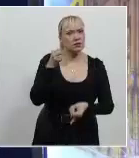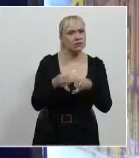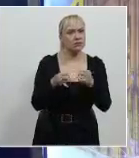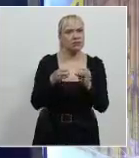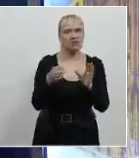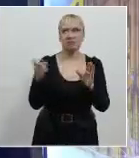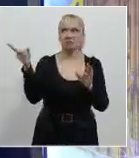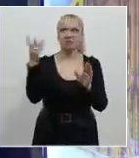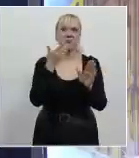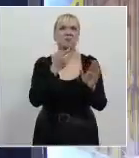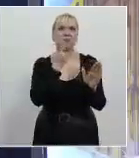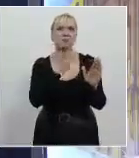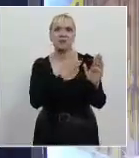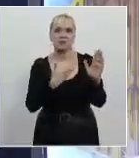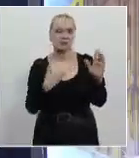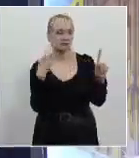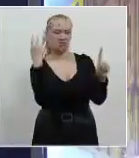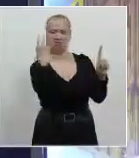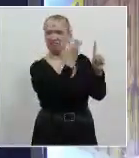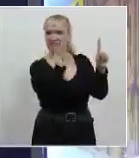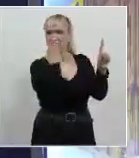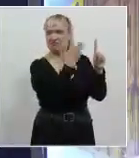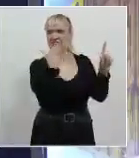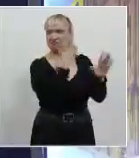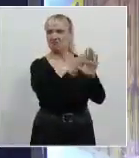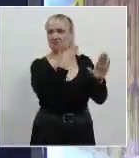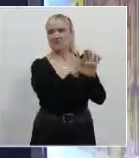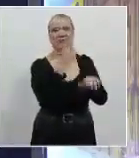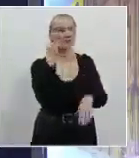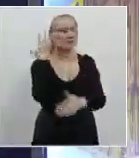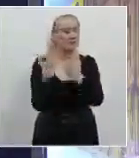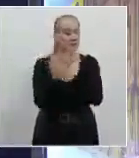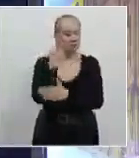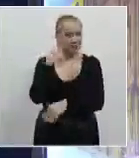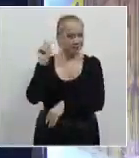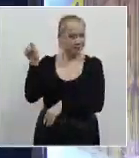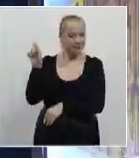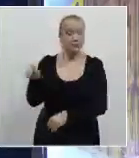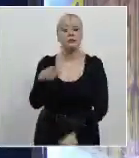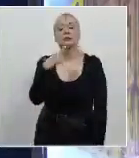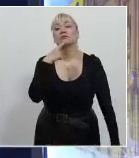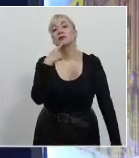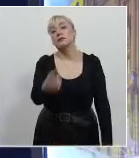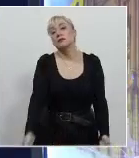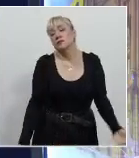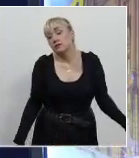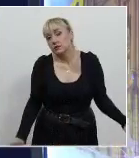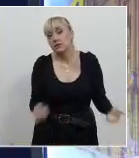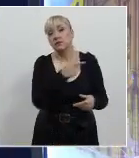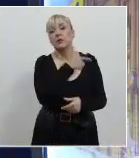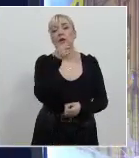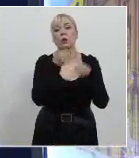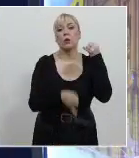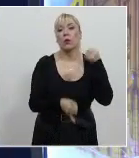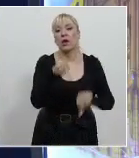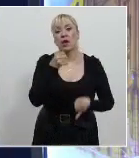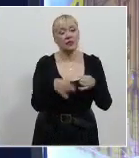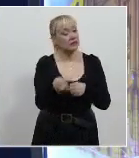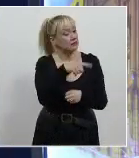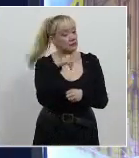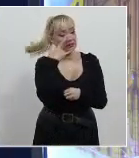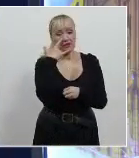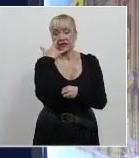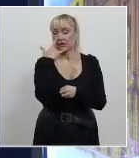exhibido por el presidente de la República en sus conferencias matutinas defendió las determinaciones de las y los juzgadores que han calificado